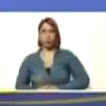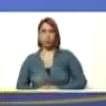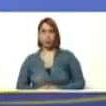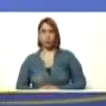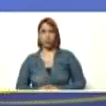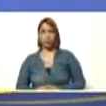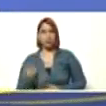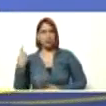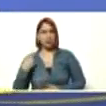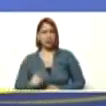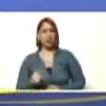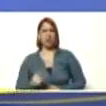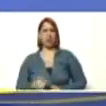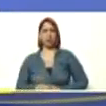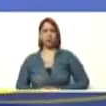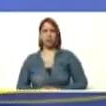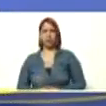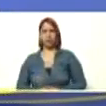Tener el tino